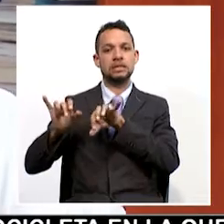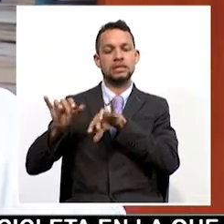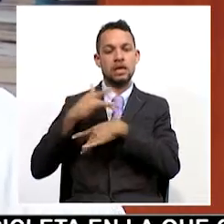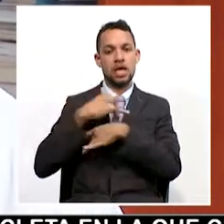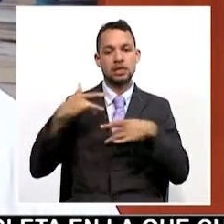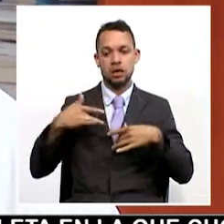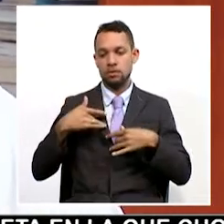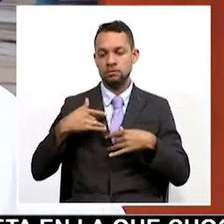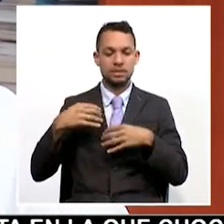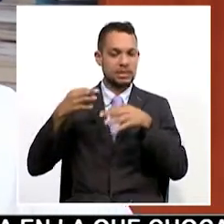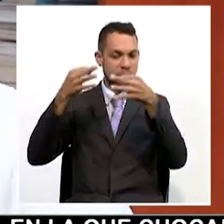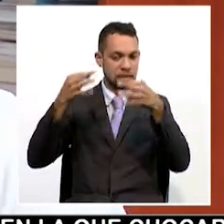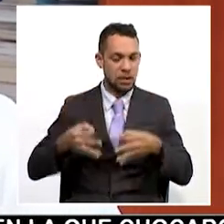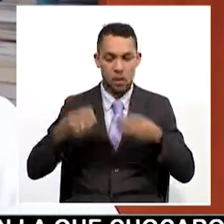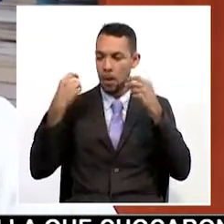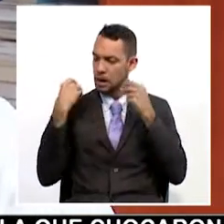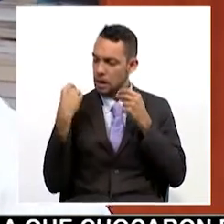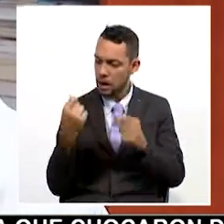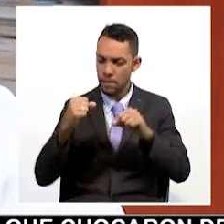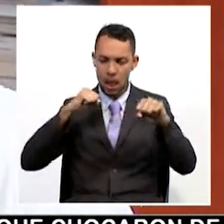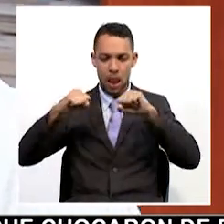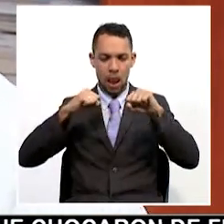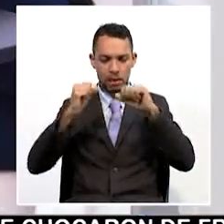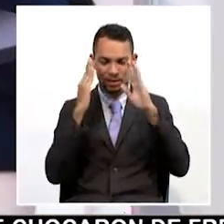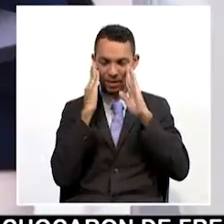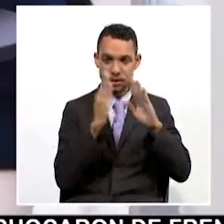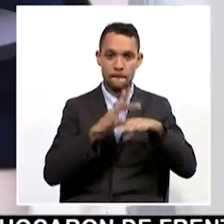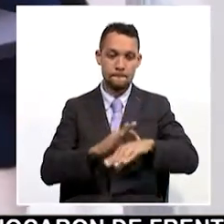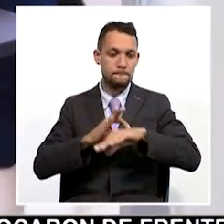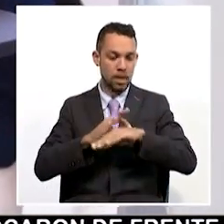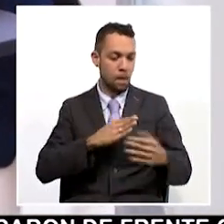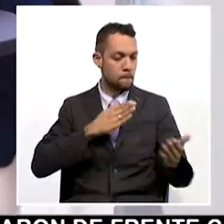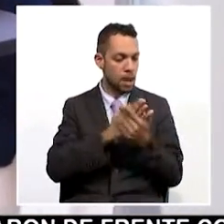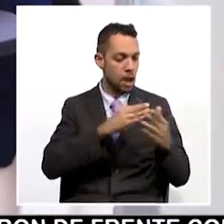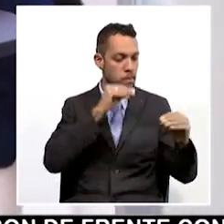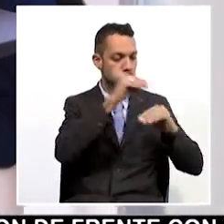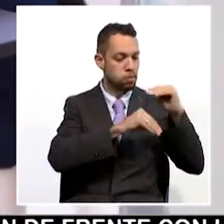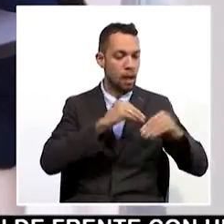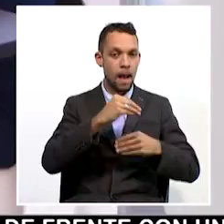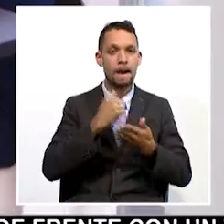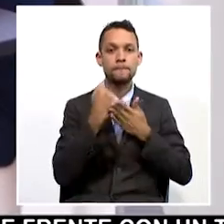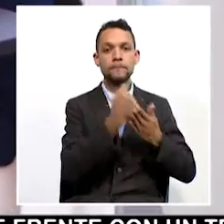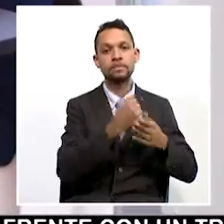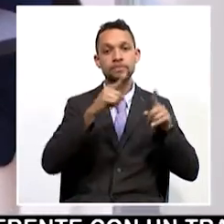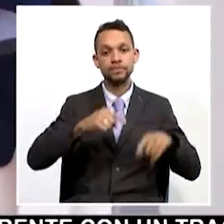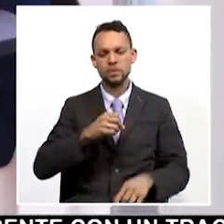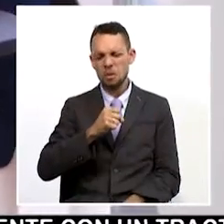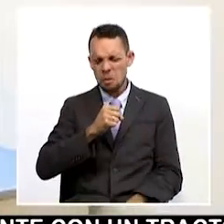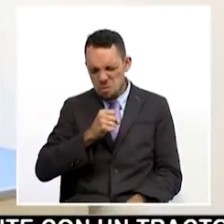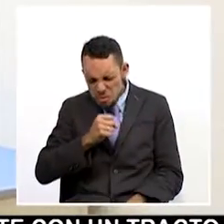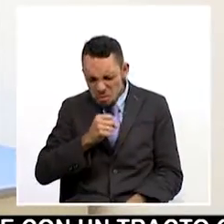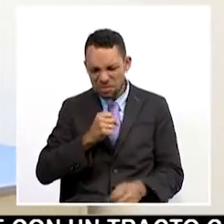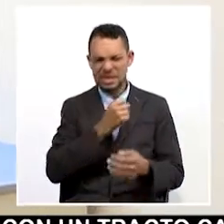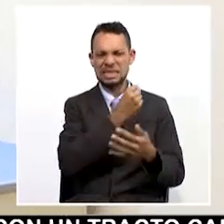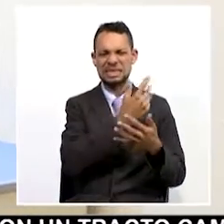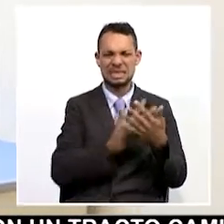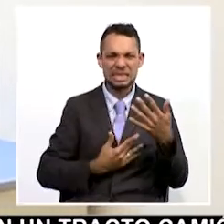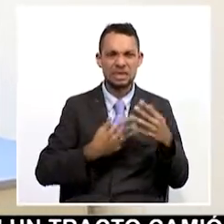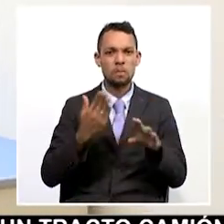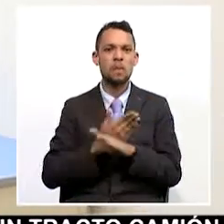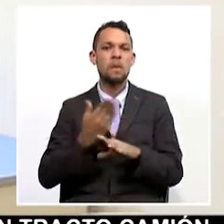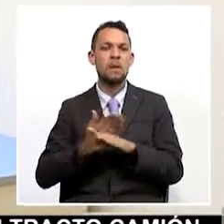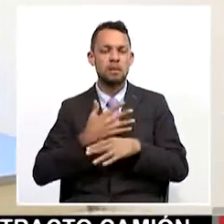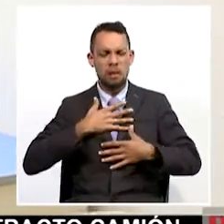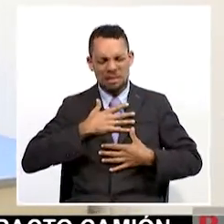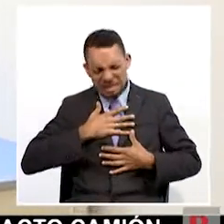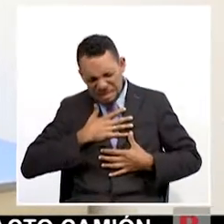Salud despliega su grupo interdisciplinario. La tuberculosis es considerada una de las enfermedades con mayor peligro en el mundo. A